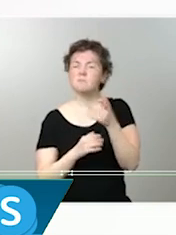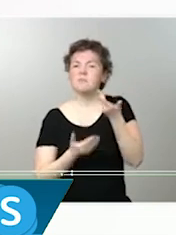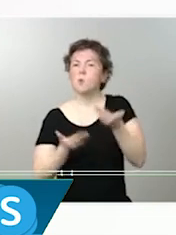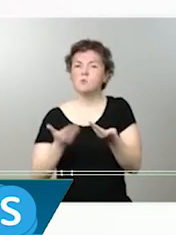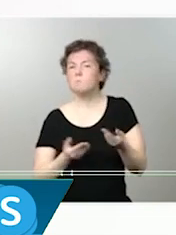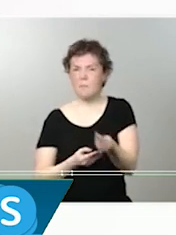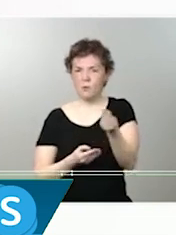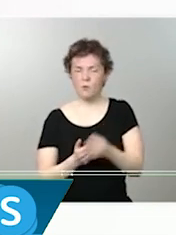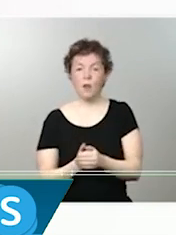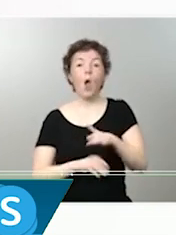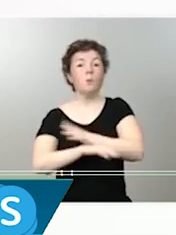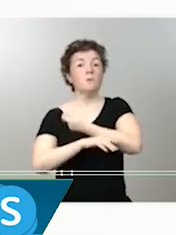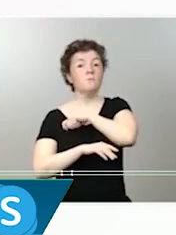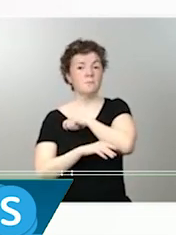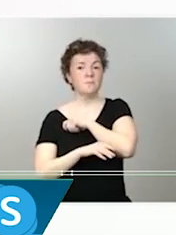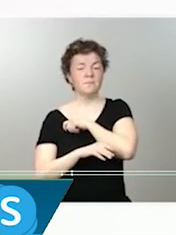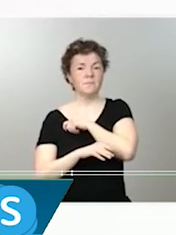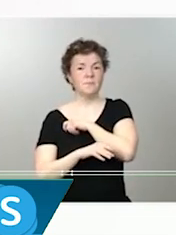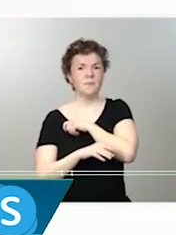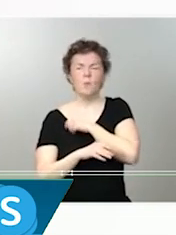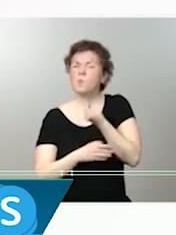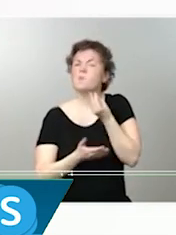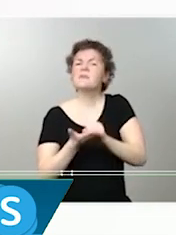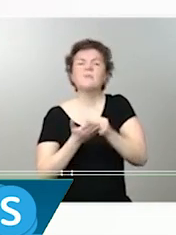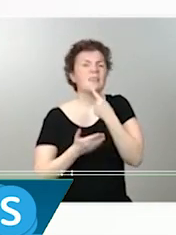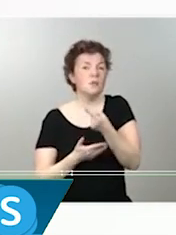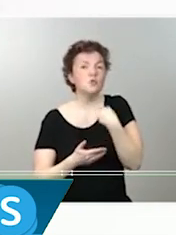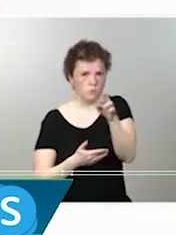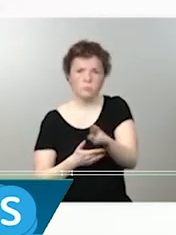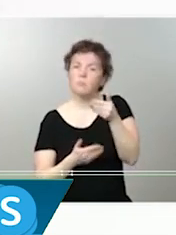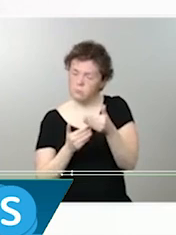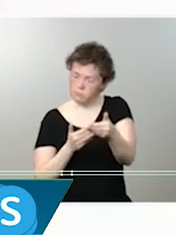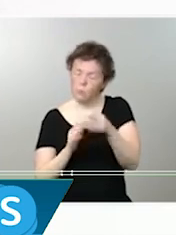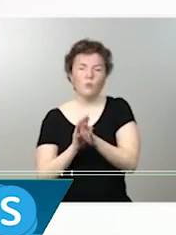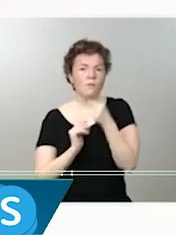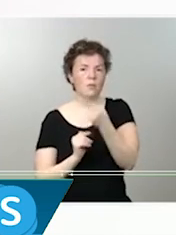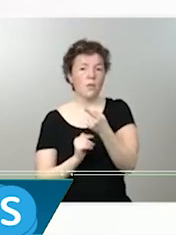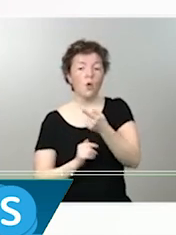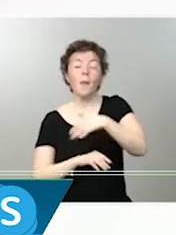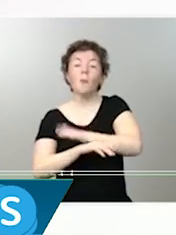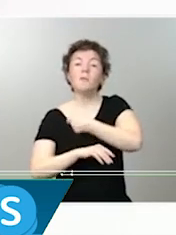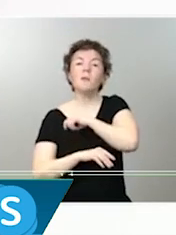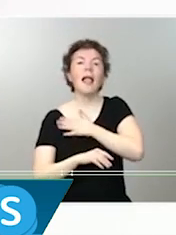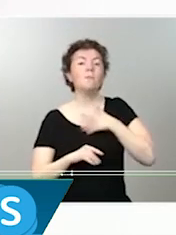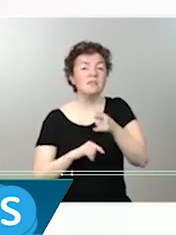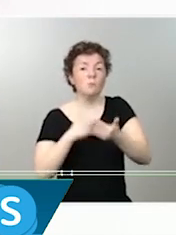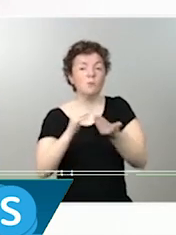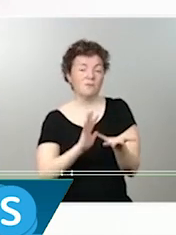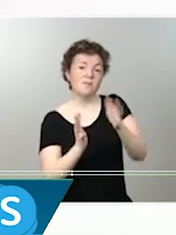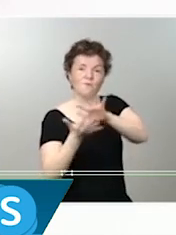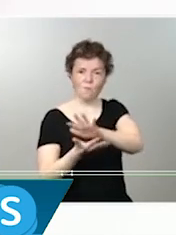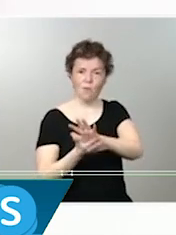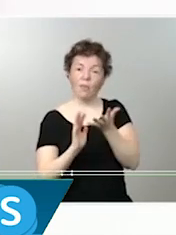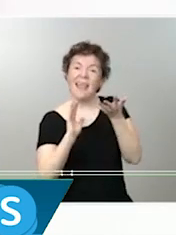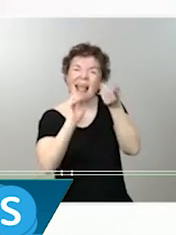import delante tiene un efecto multiplicador debe elevar entonces si es el pp por delante efectivamente se podría ir a esos ciento